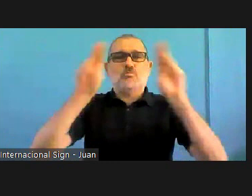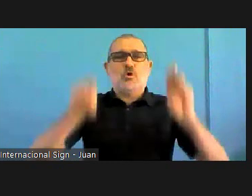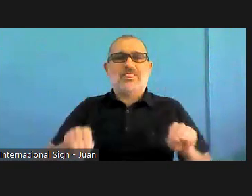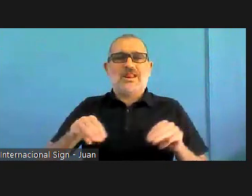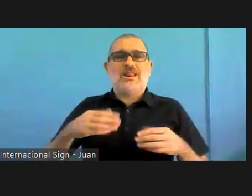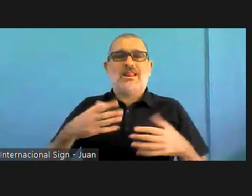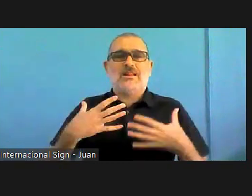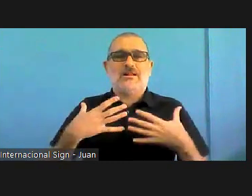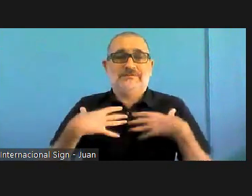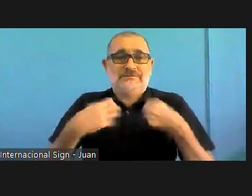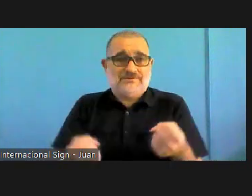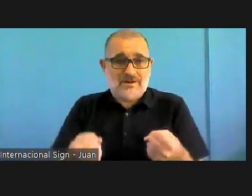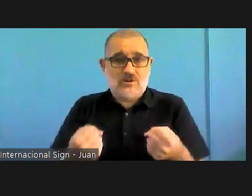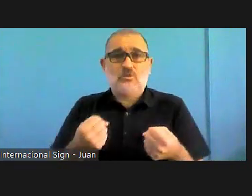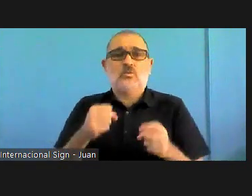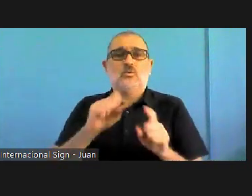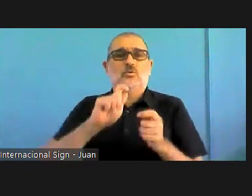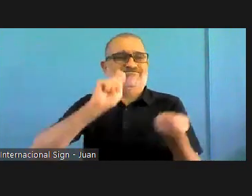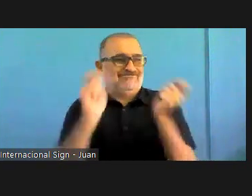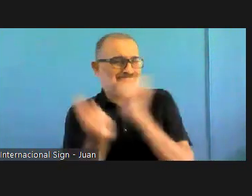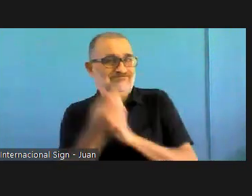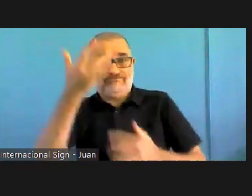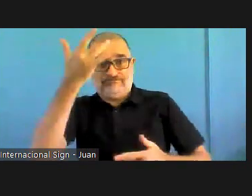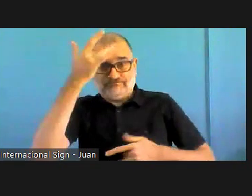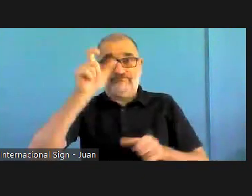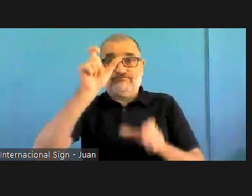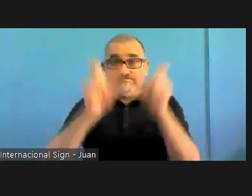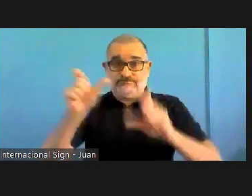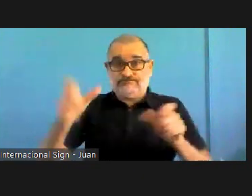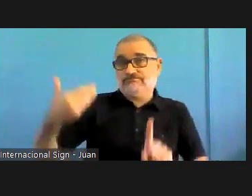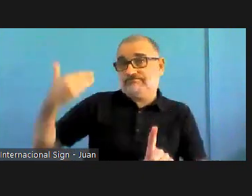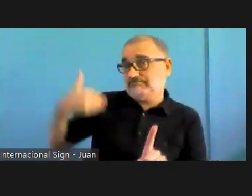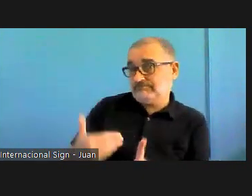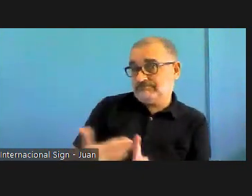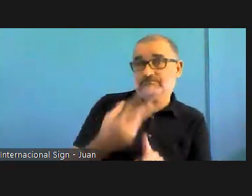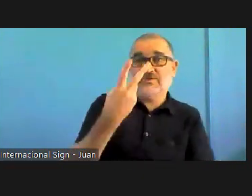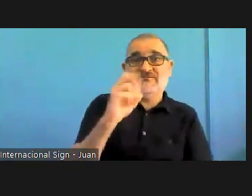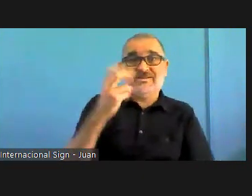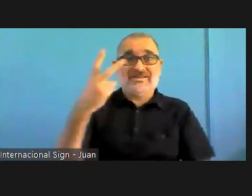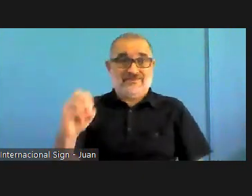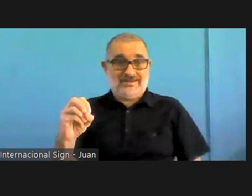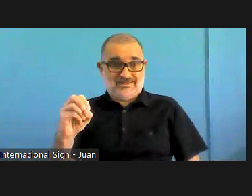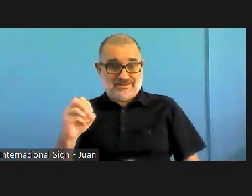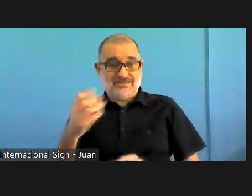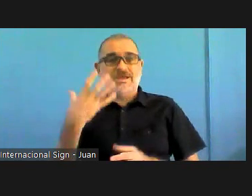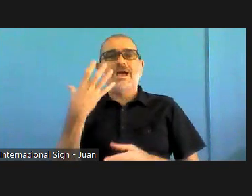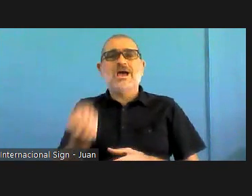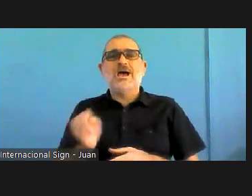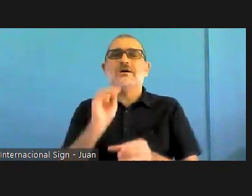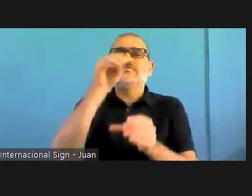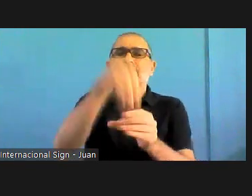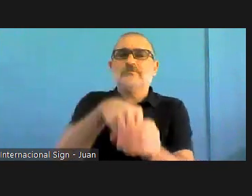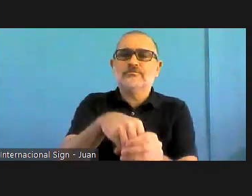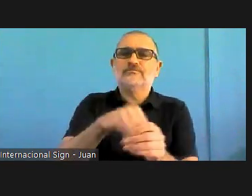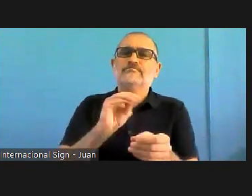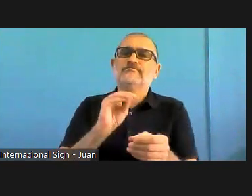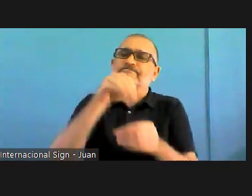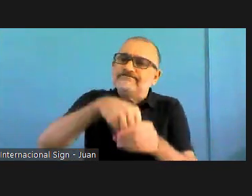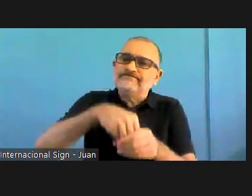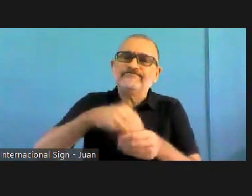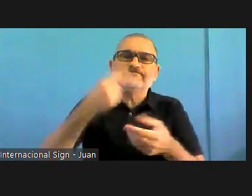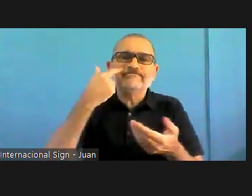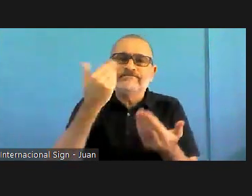está modelando para su implementación. También estamos evaluando un nuevo plan estratégico